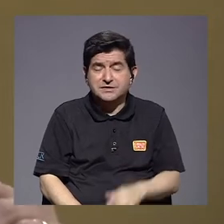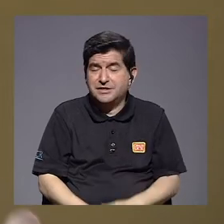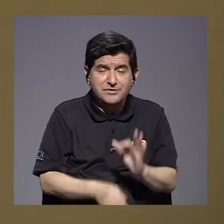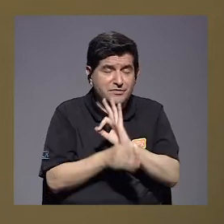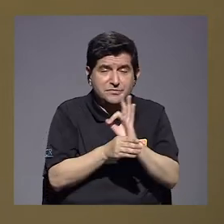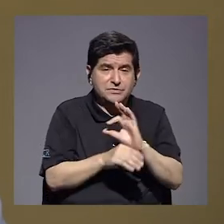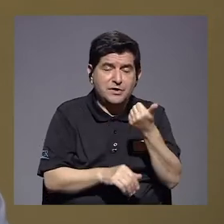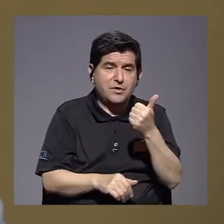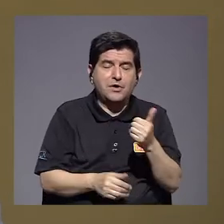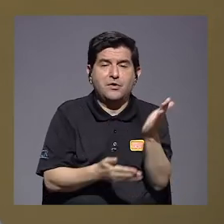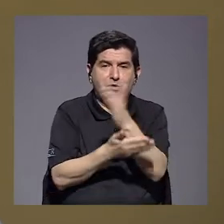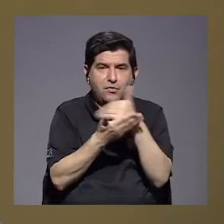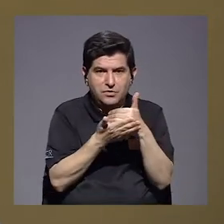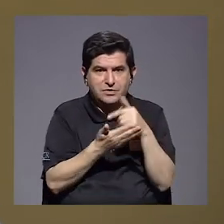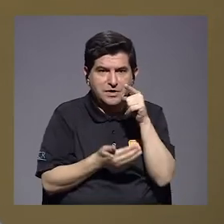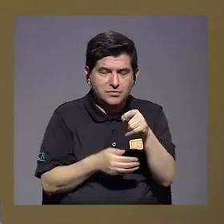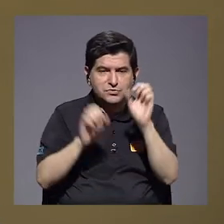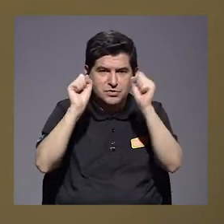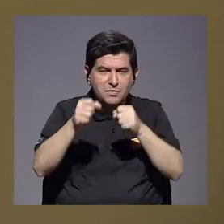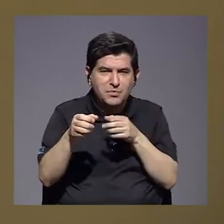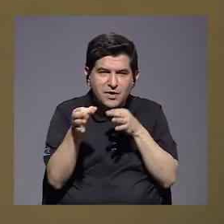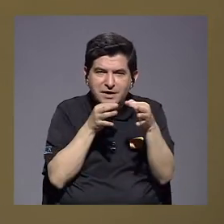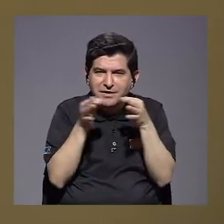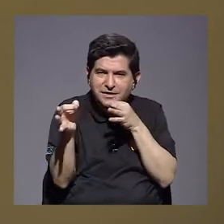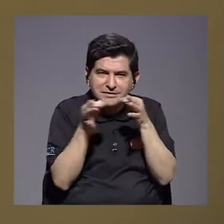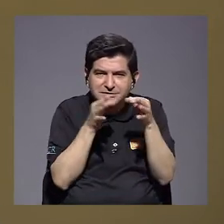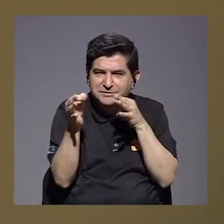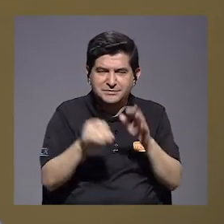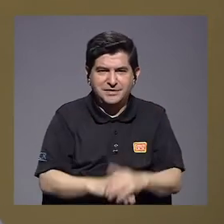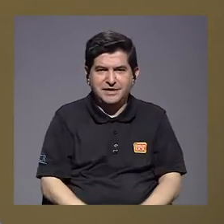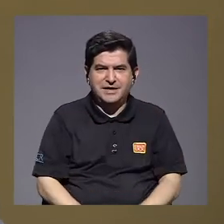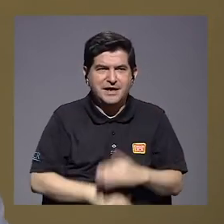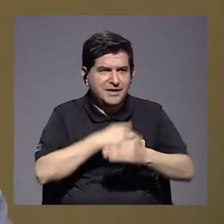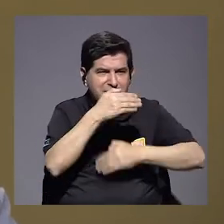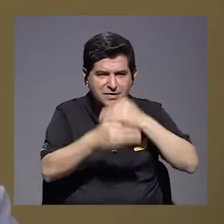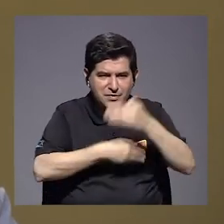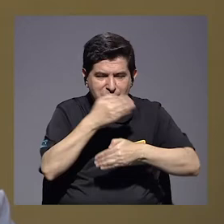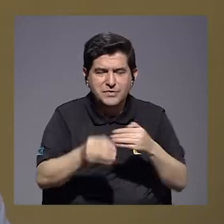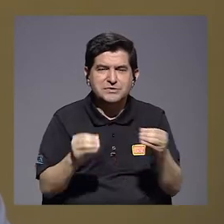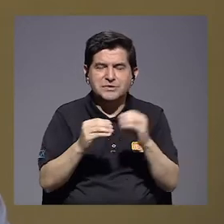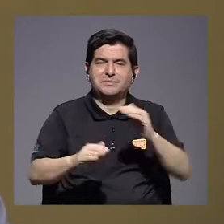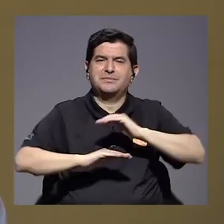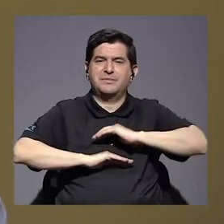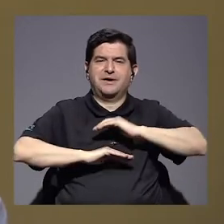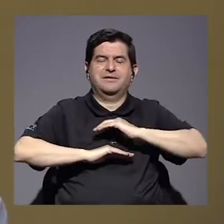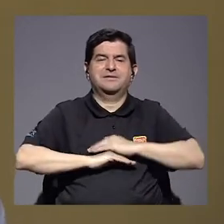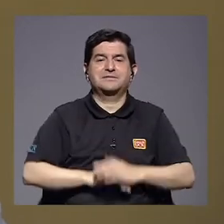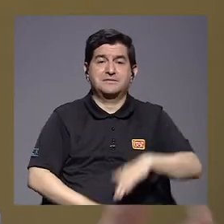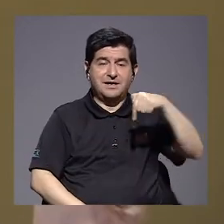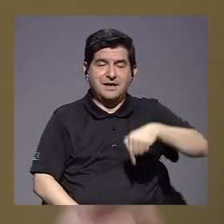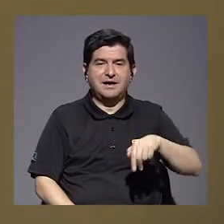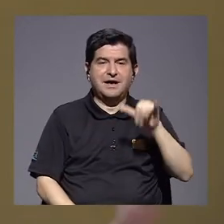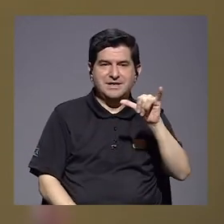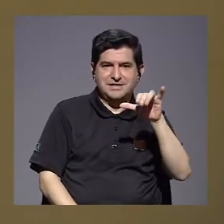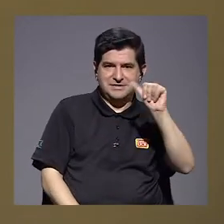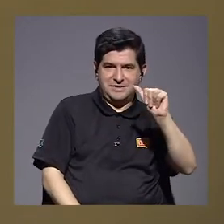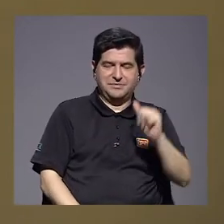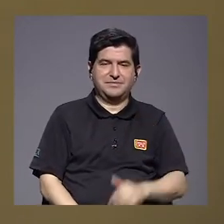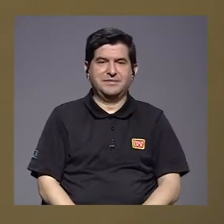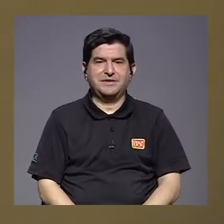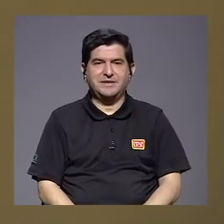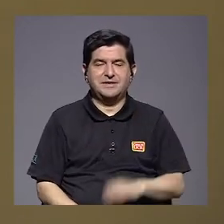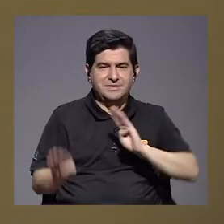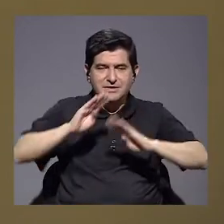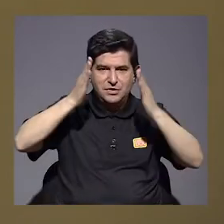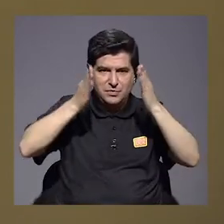a ver ahora tal vez en el otro bloque para que ustedes nos puedan un poco explicar cómo esos procedimientos pueden ser más satisfactorios. Perfecto. Estamos con doña Yamile